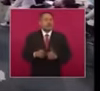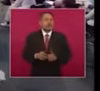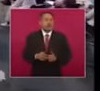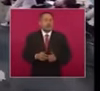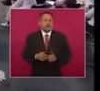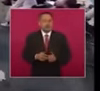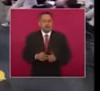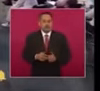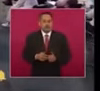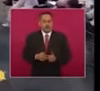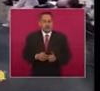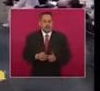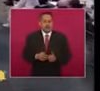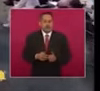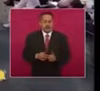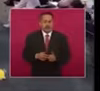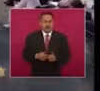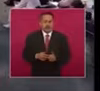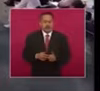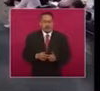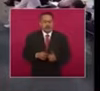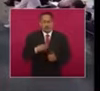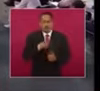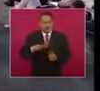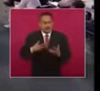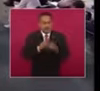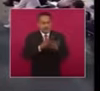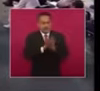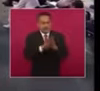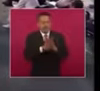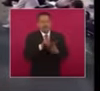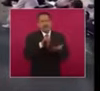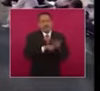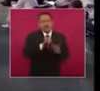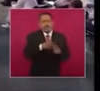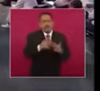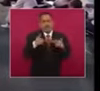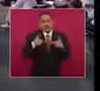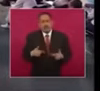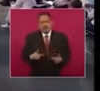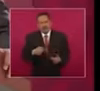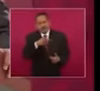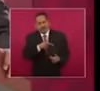los integrantes de las bandas, son seres humanos.